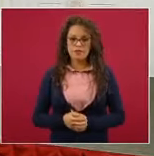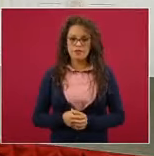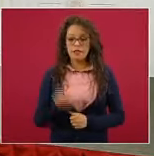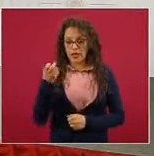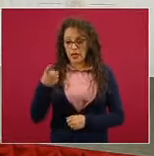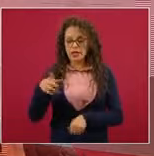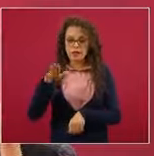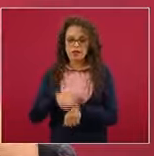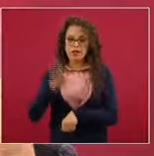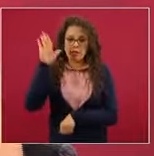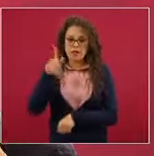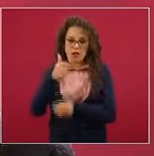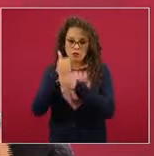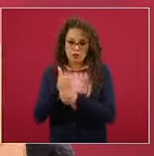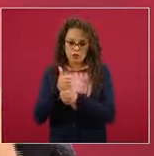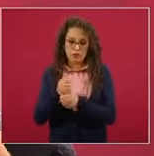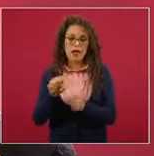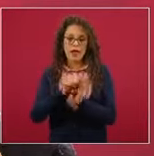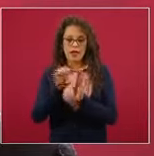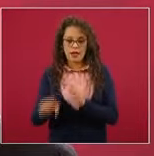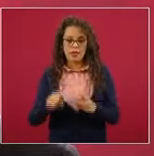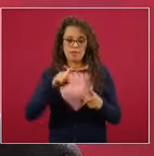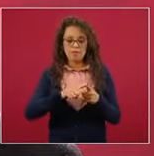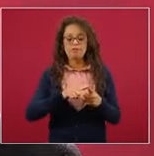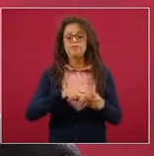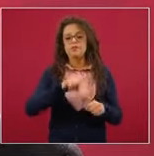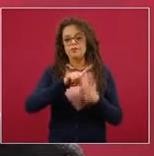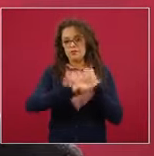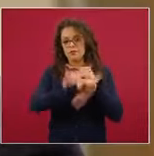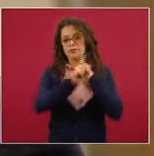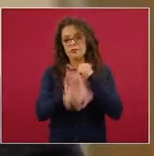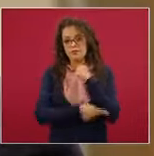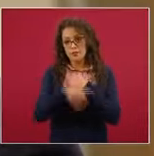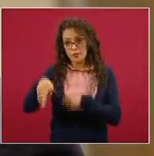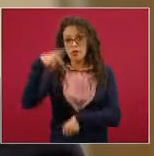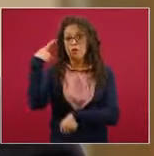riesgo. Embarazadas también. Embarazadas están en